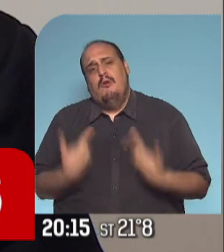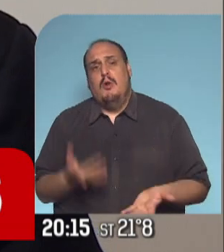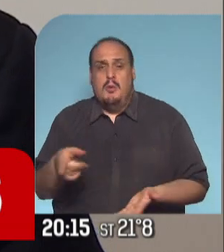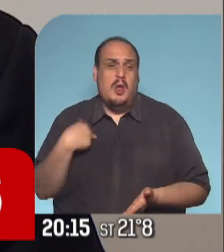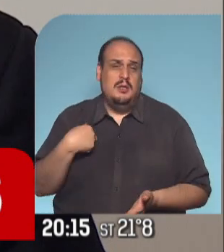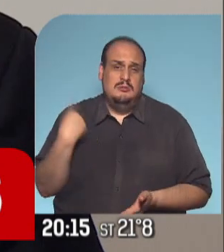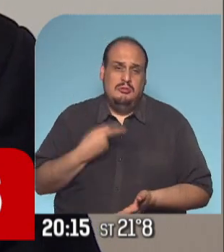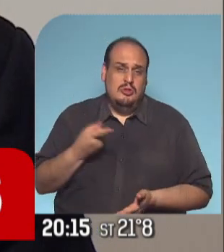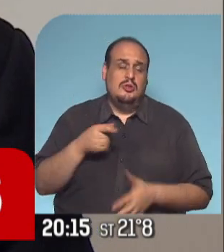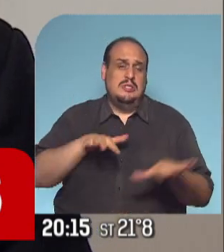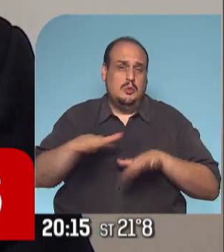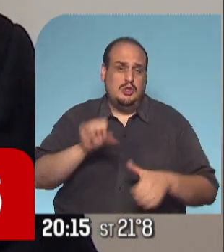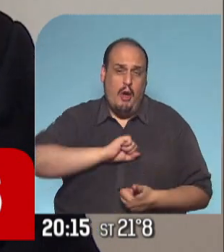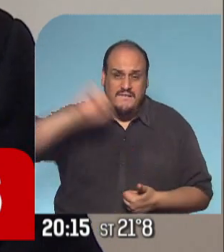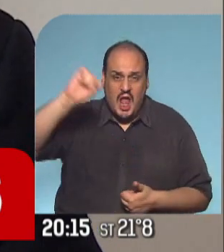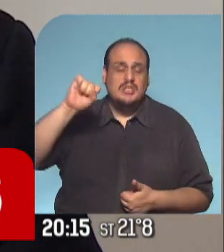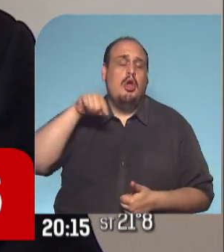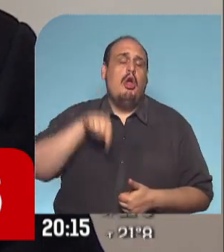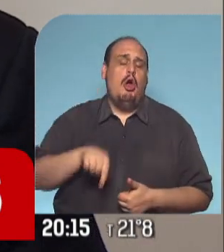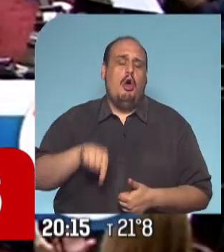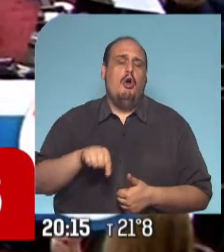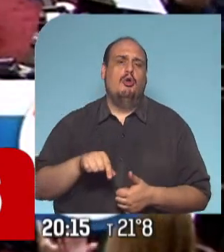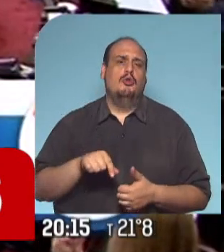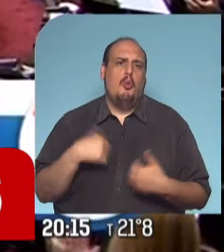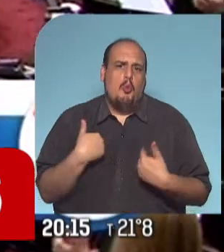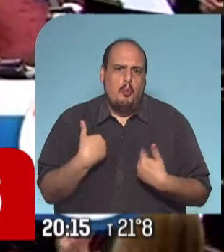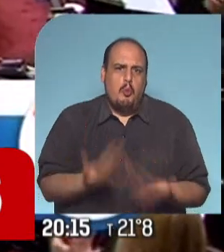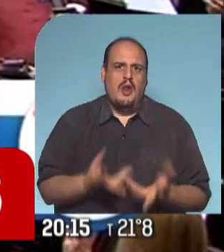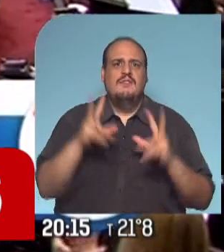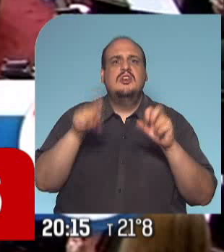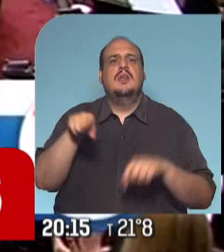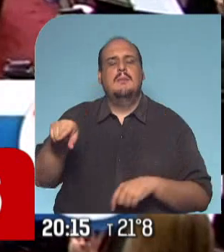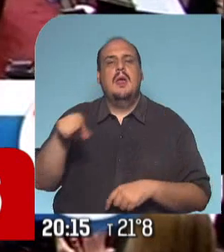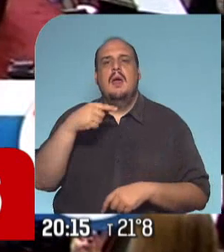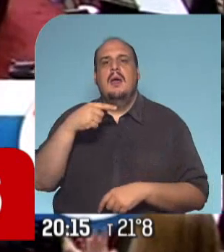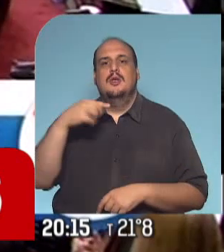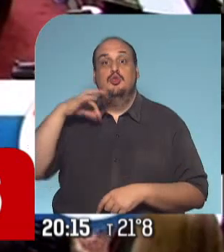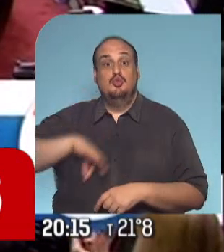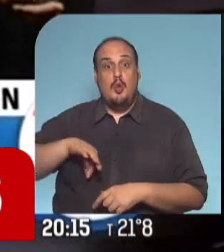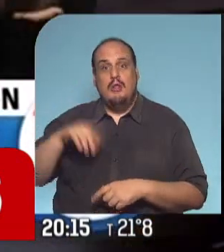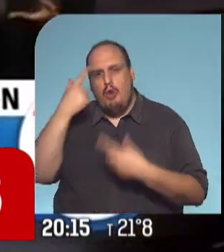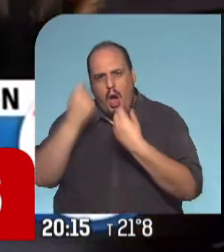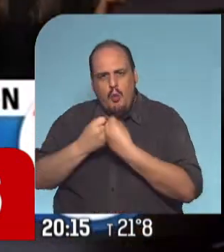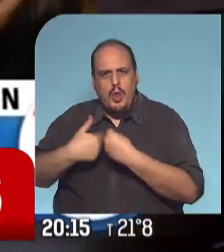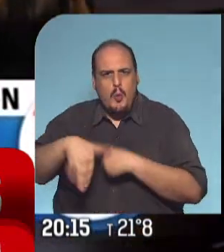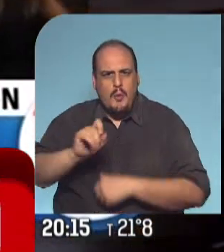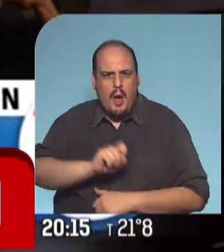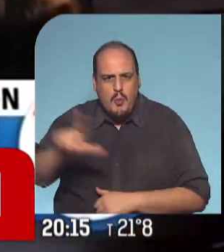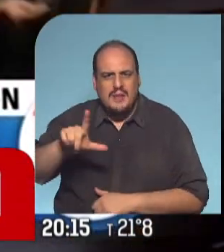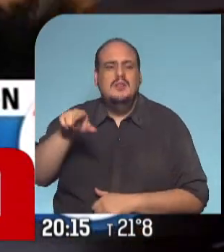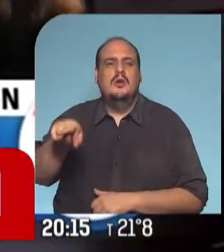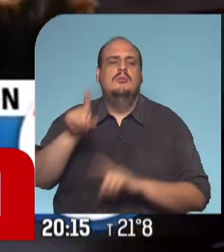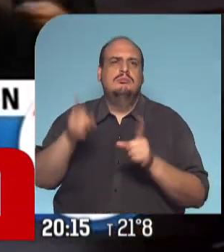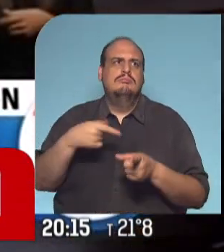probable lo que sea un beneficio hoy, rápidamente con las paritarias y con una inflación que tiende a un crecimiento